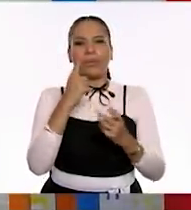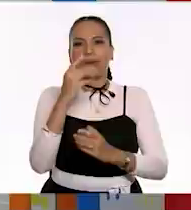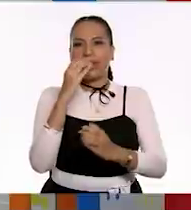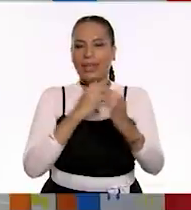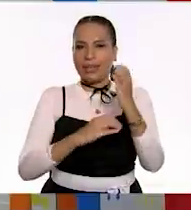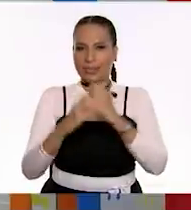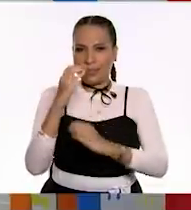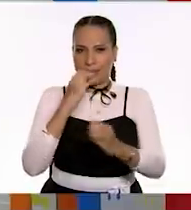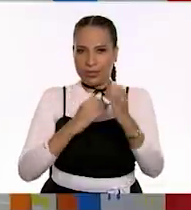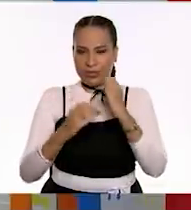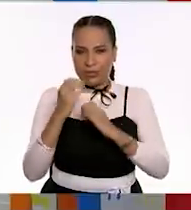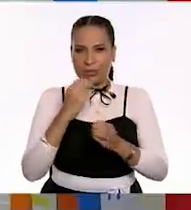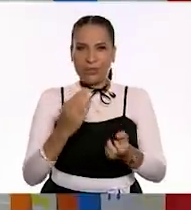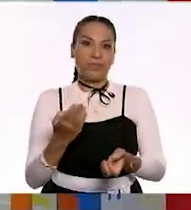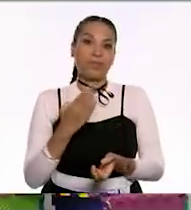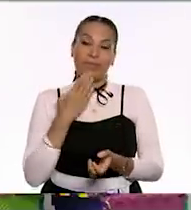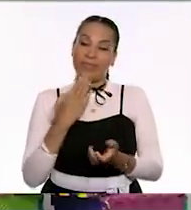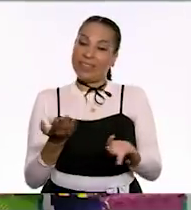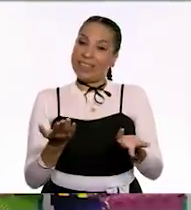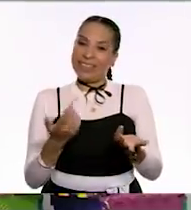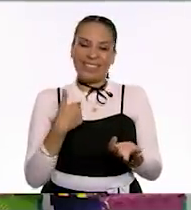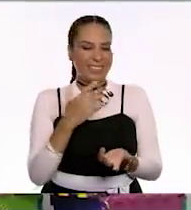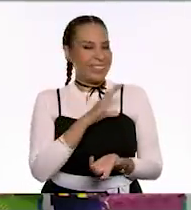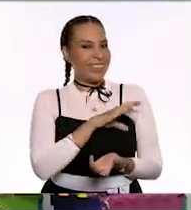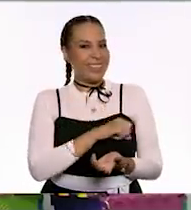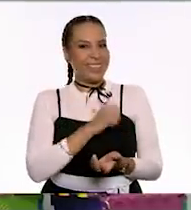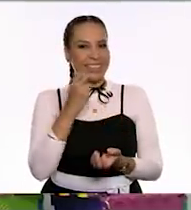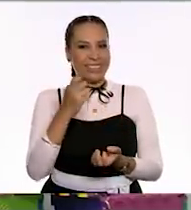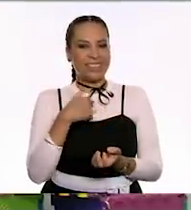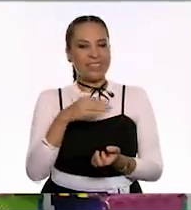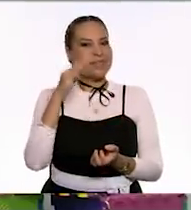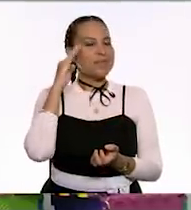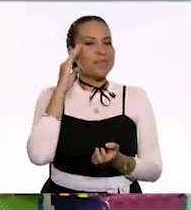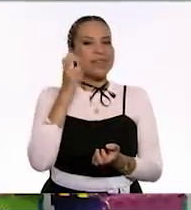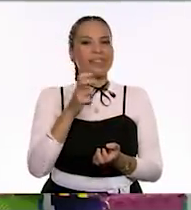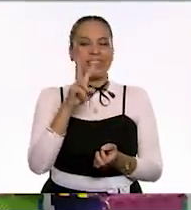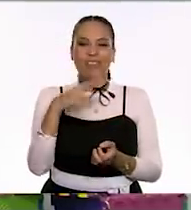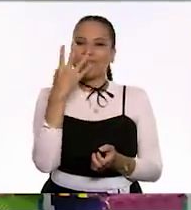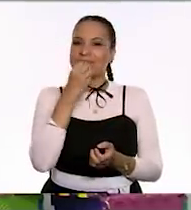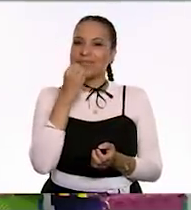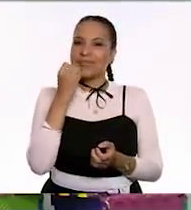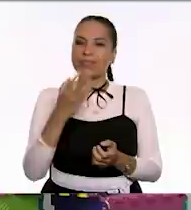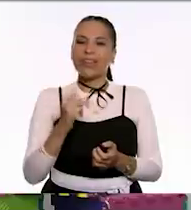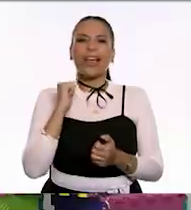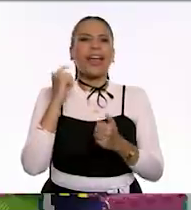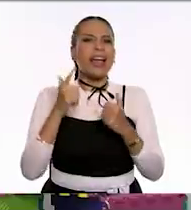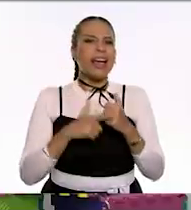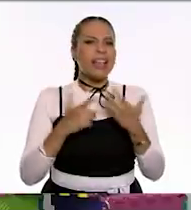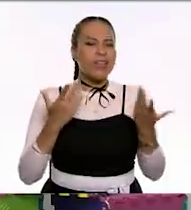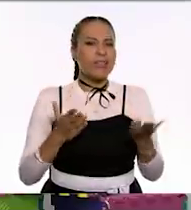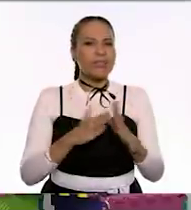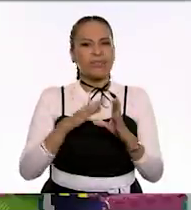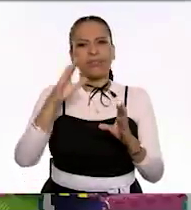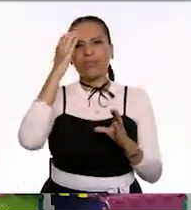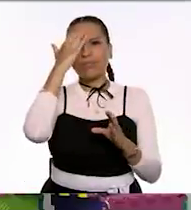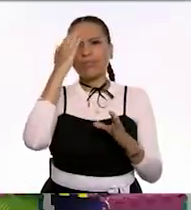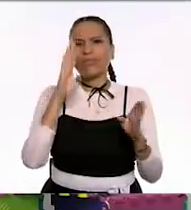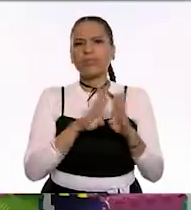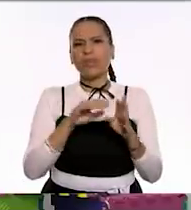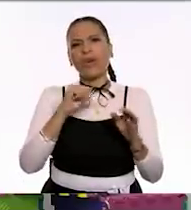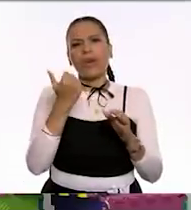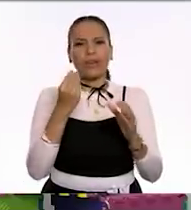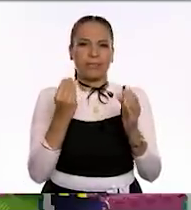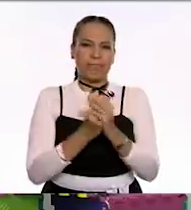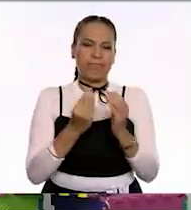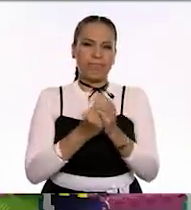canción. ¡Ah, muy bien! Me encantan, eso me parece algo excelente, algo conocido, ya que en otras